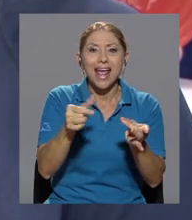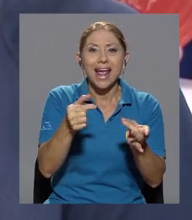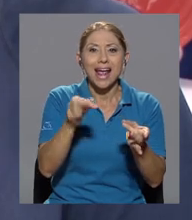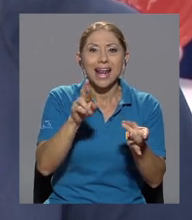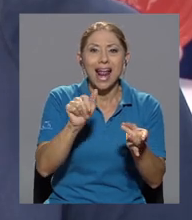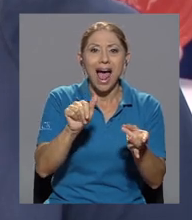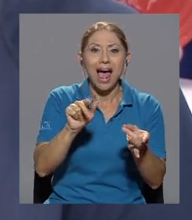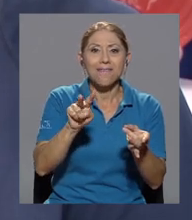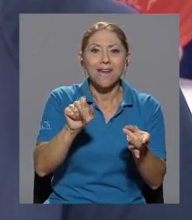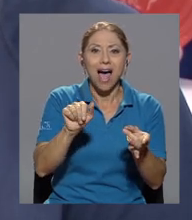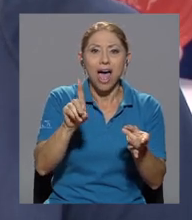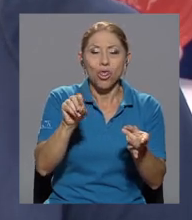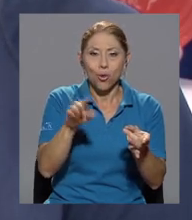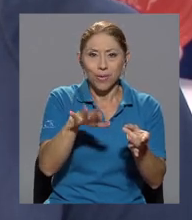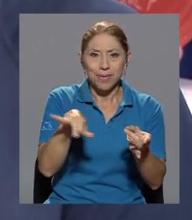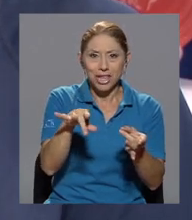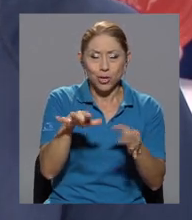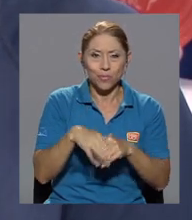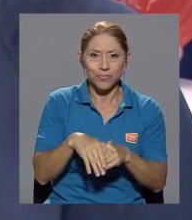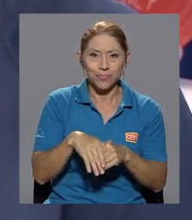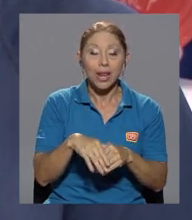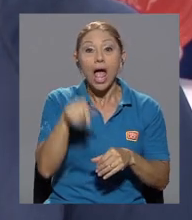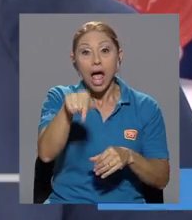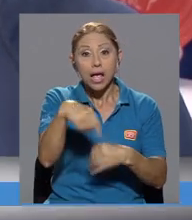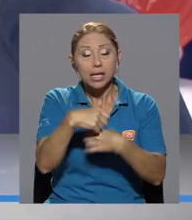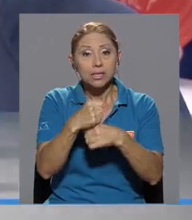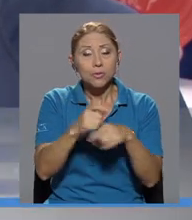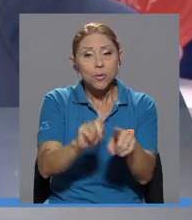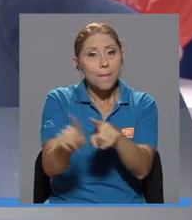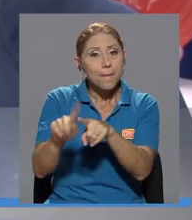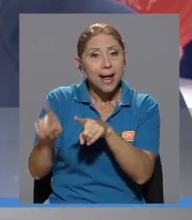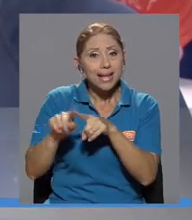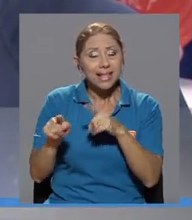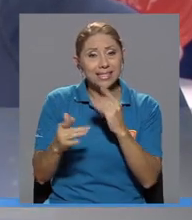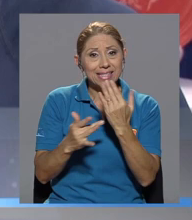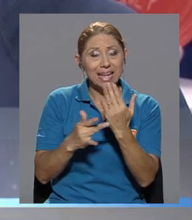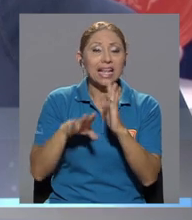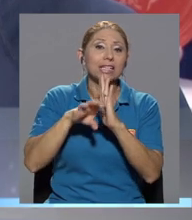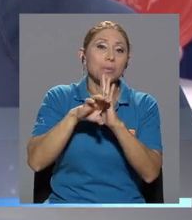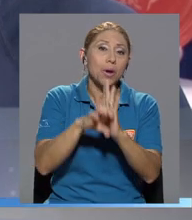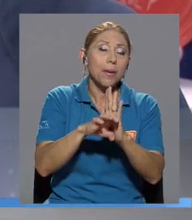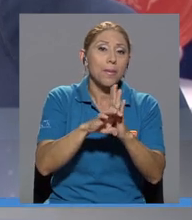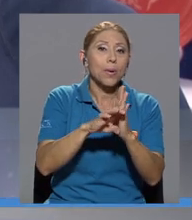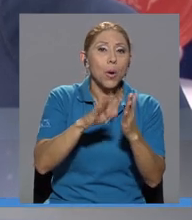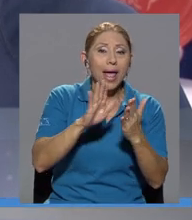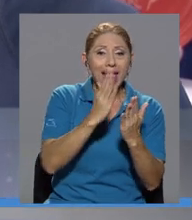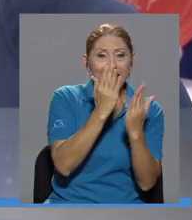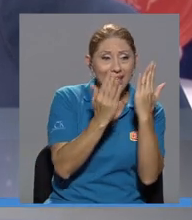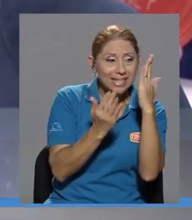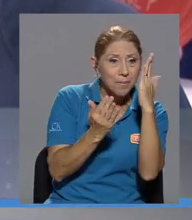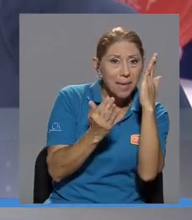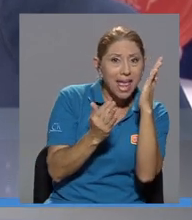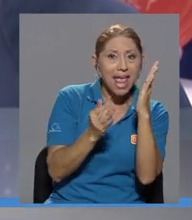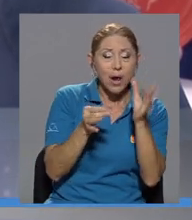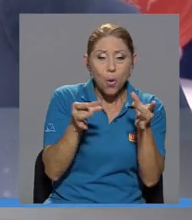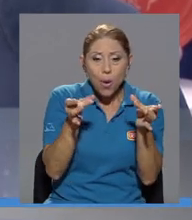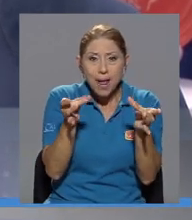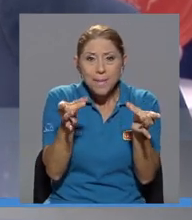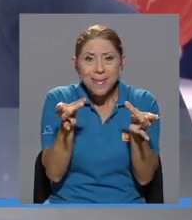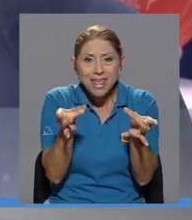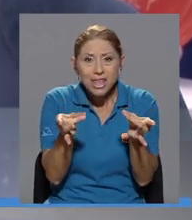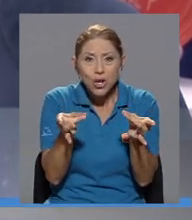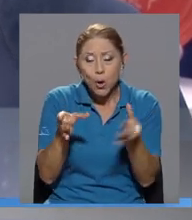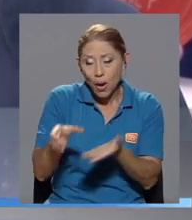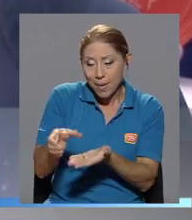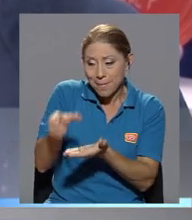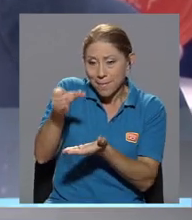vidrio, lo que hacemos es varias técnicas. Grabar en espejo, en vidrio, en vasos. Y